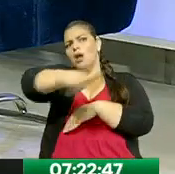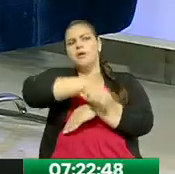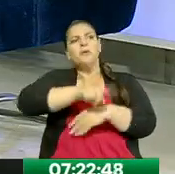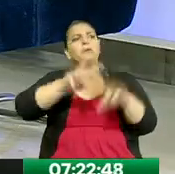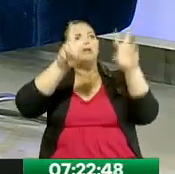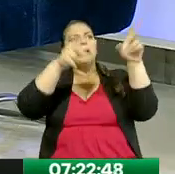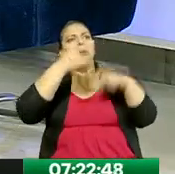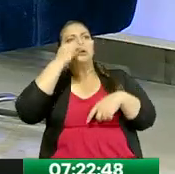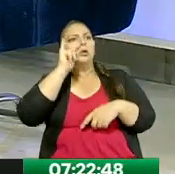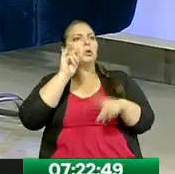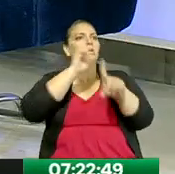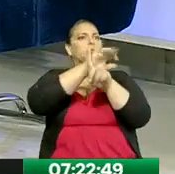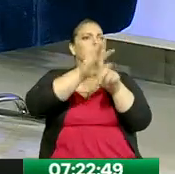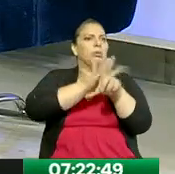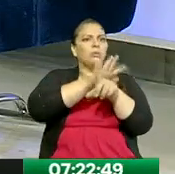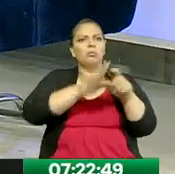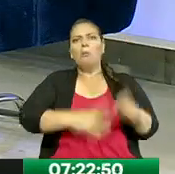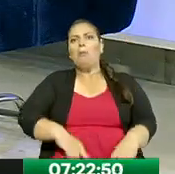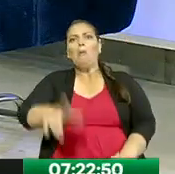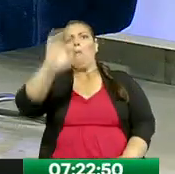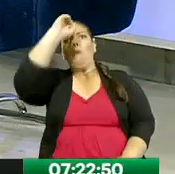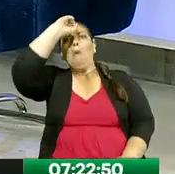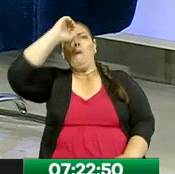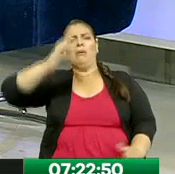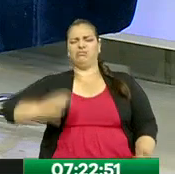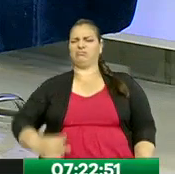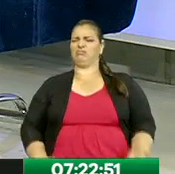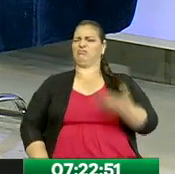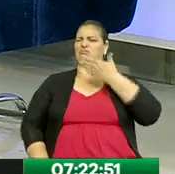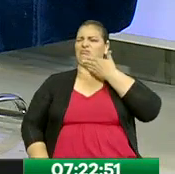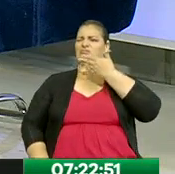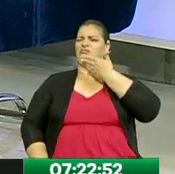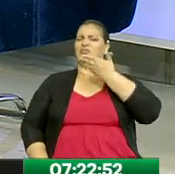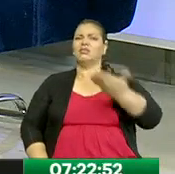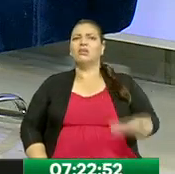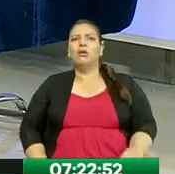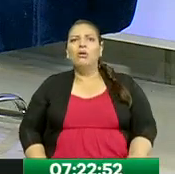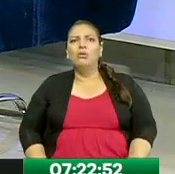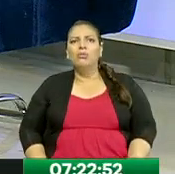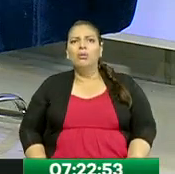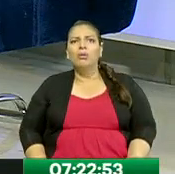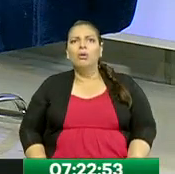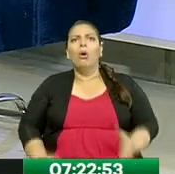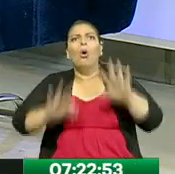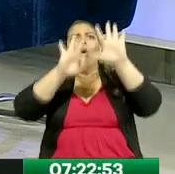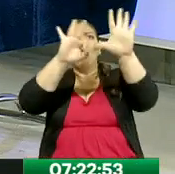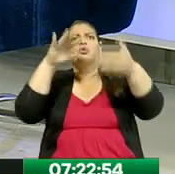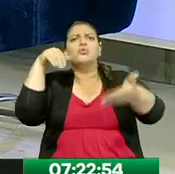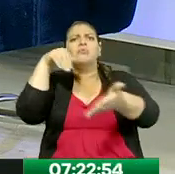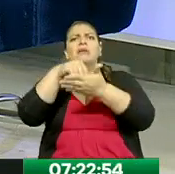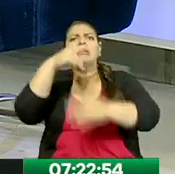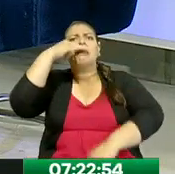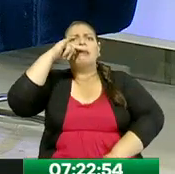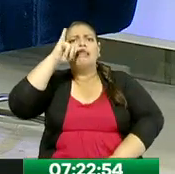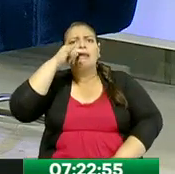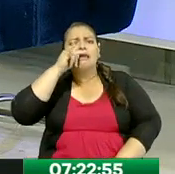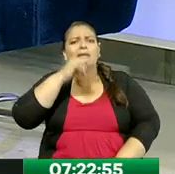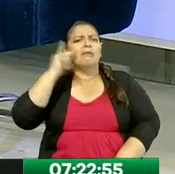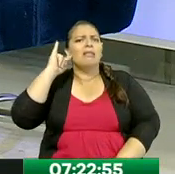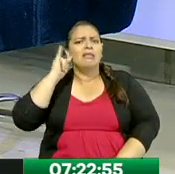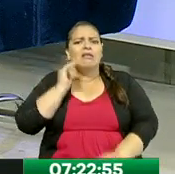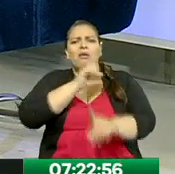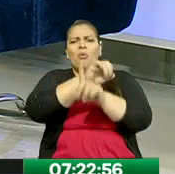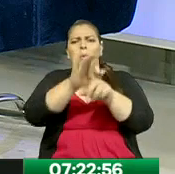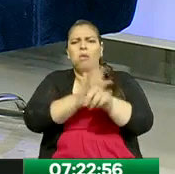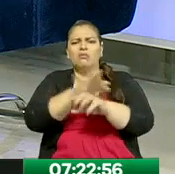8.000 casos judicializados según la Comisión Ampetra, a esos 8.000 niños, ¿quién los atiende? Eso es algo que tenemos que